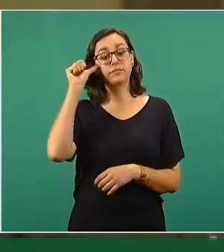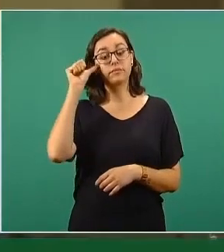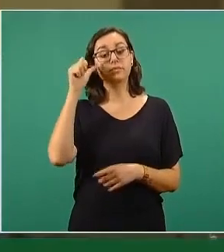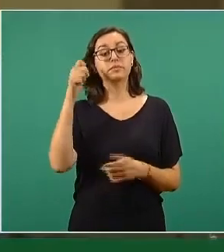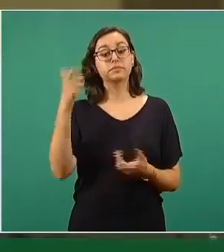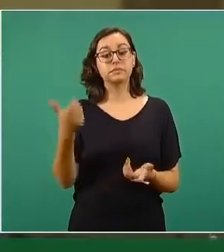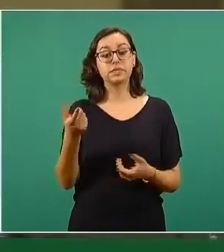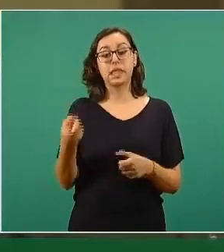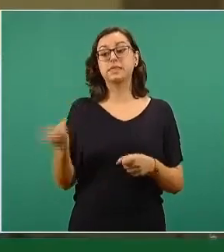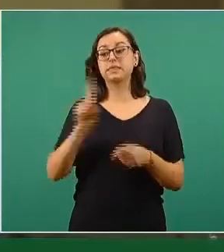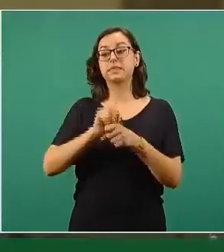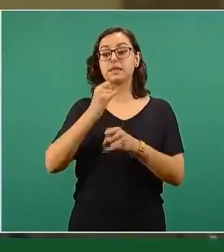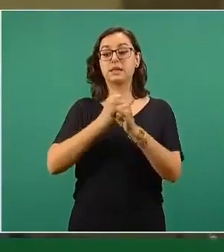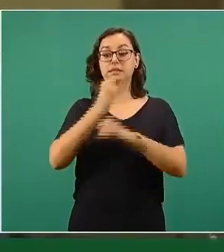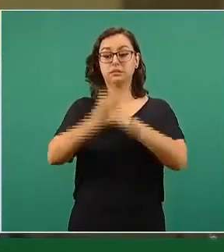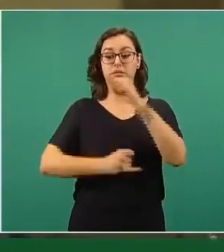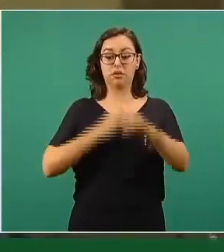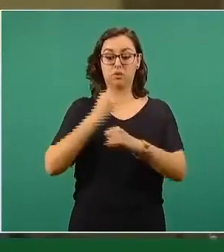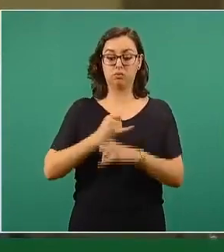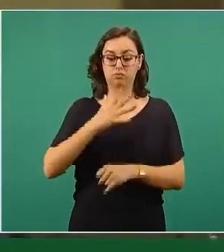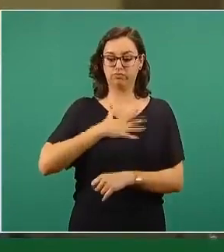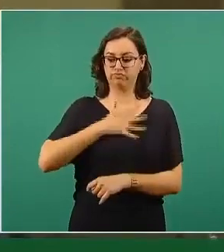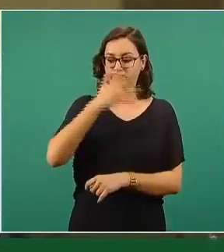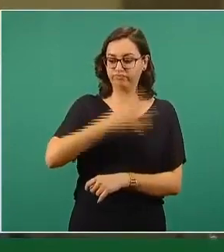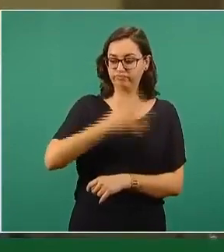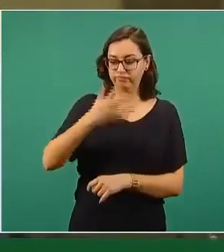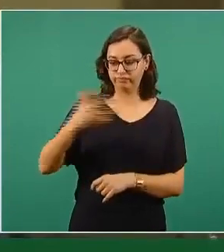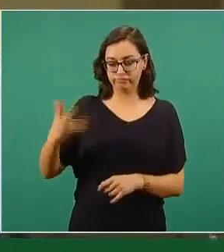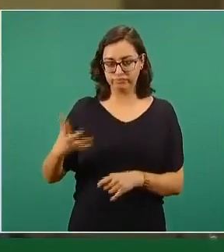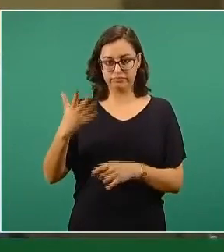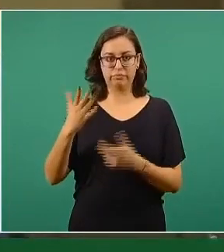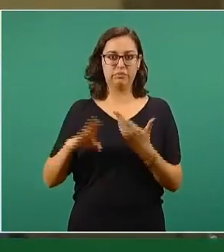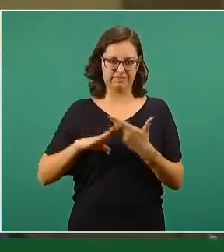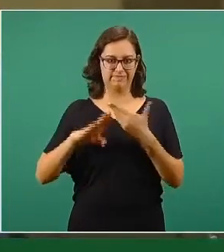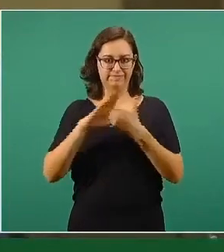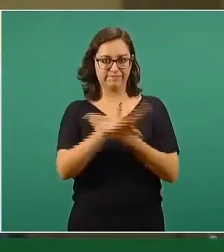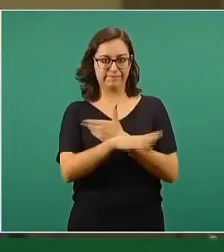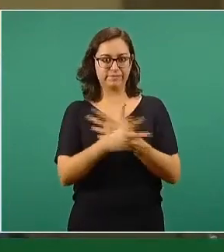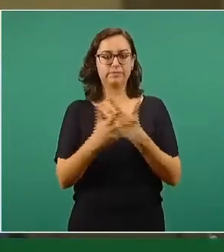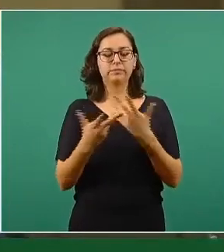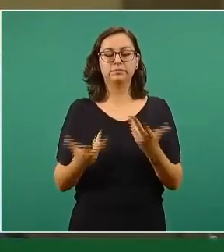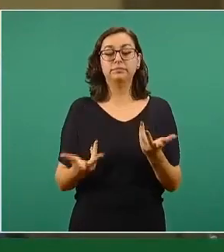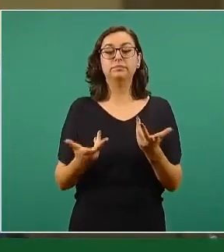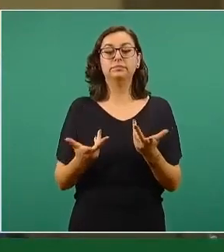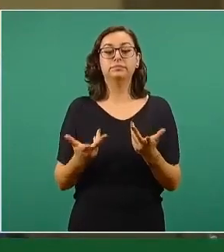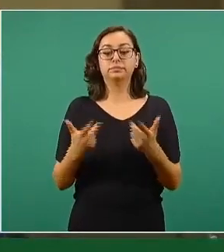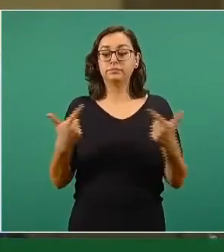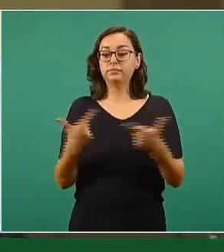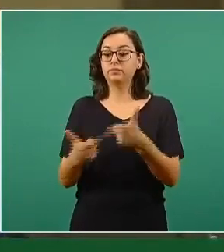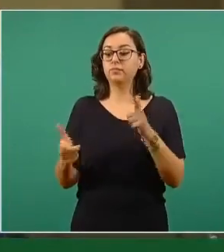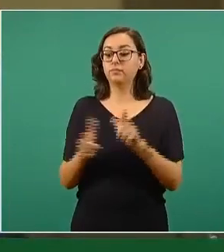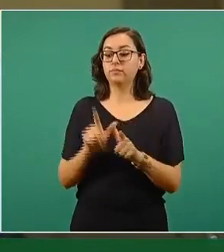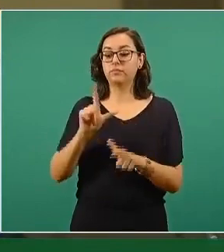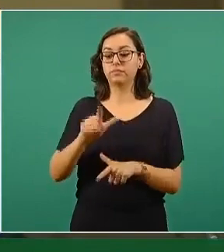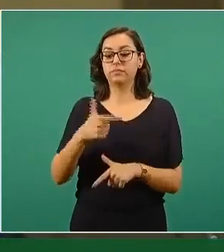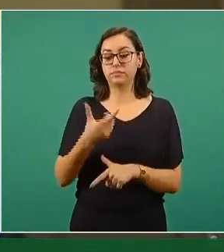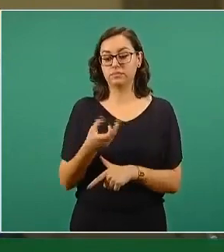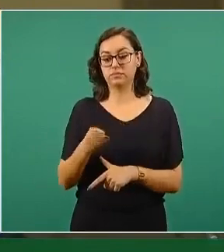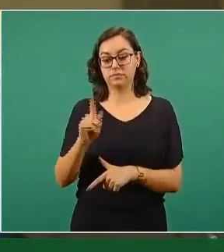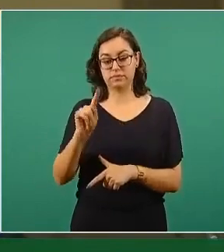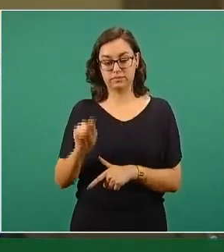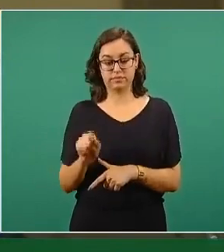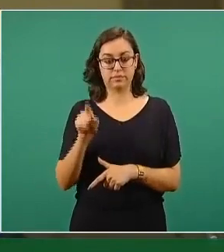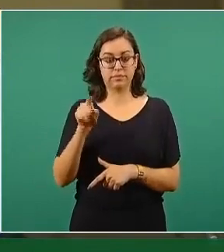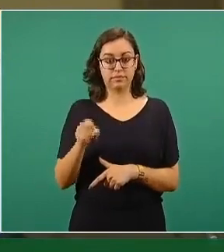Fobia, ante el grupo LGTBI, nos pregunta un grupo de personas transgénero si